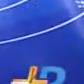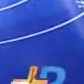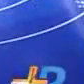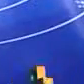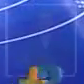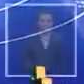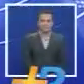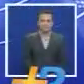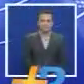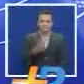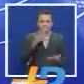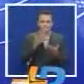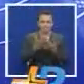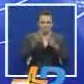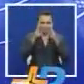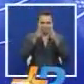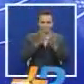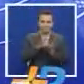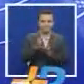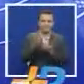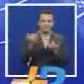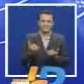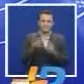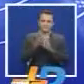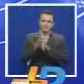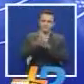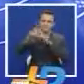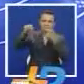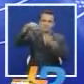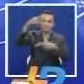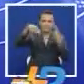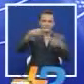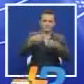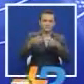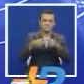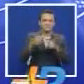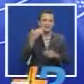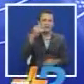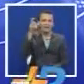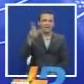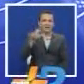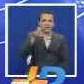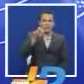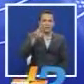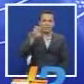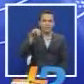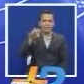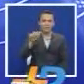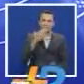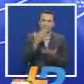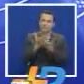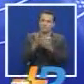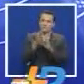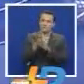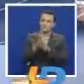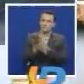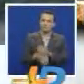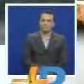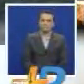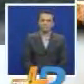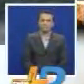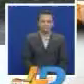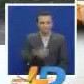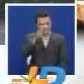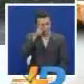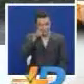Gracias por seguir con nosotros. Momento de conocer las noticias del entretenimiento con Lorena Balmas. Lorena, buenas tardes. Hola María